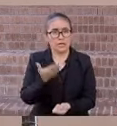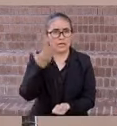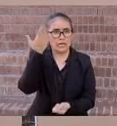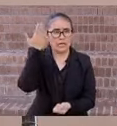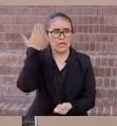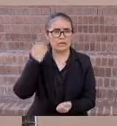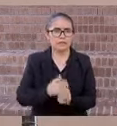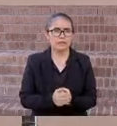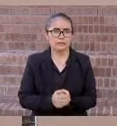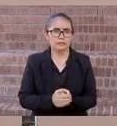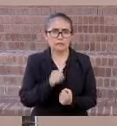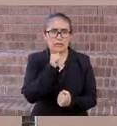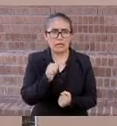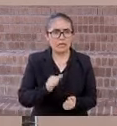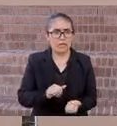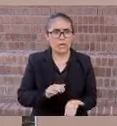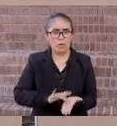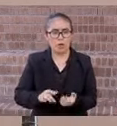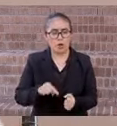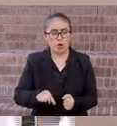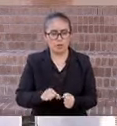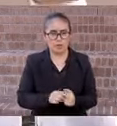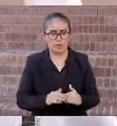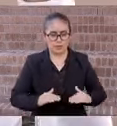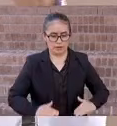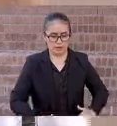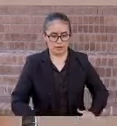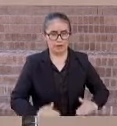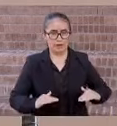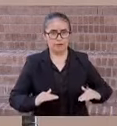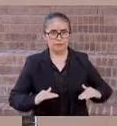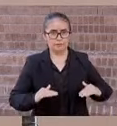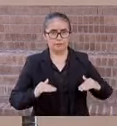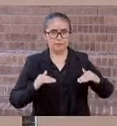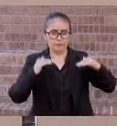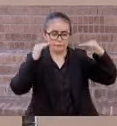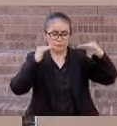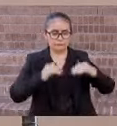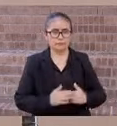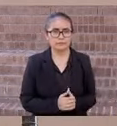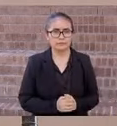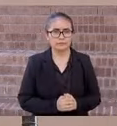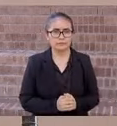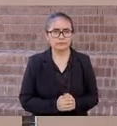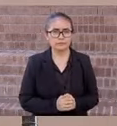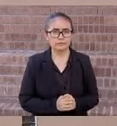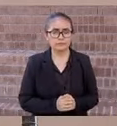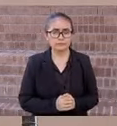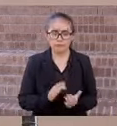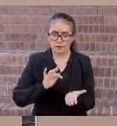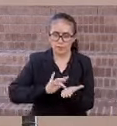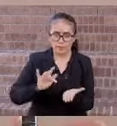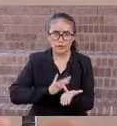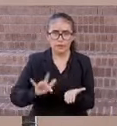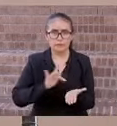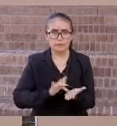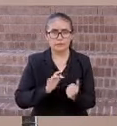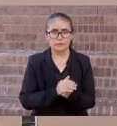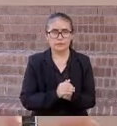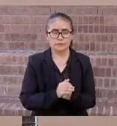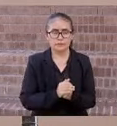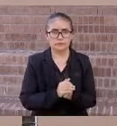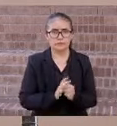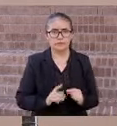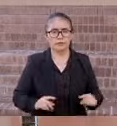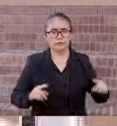antes de abajo hacia arriba de la base de la pirámide